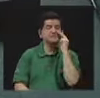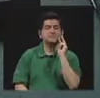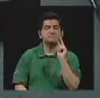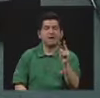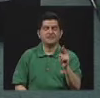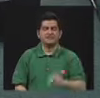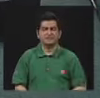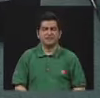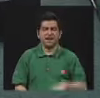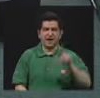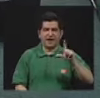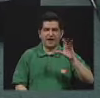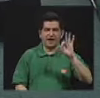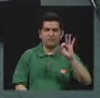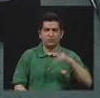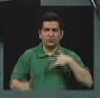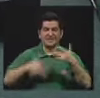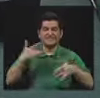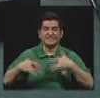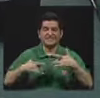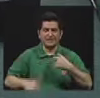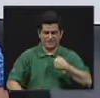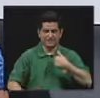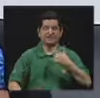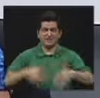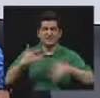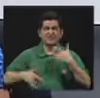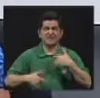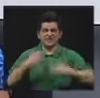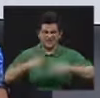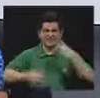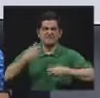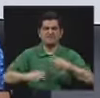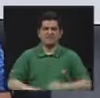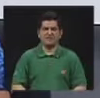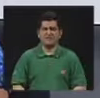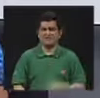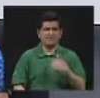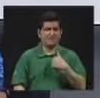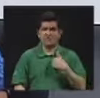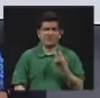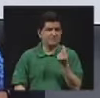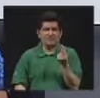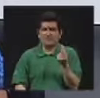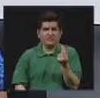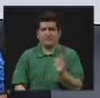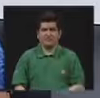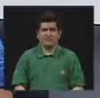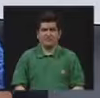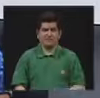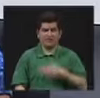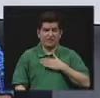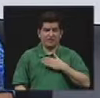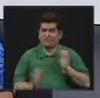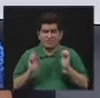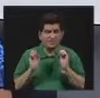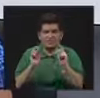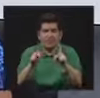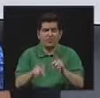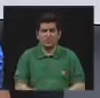se ve, en La Fortuna se siente. Yo siento la crisis, la siento porque no tengo flujo de caja, porque no me